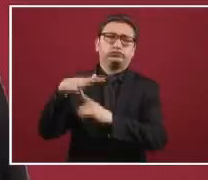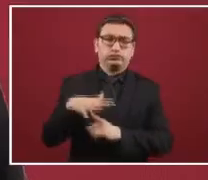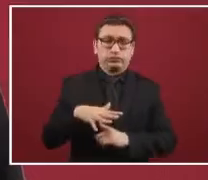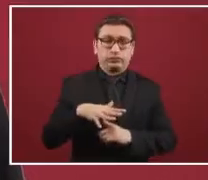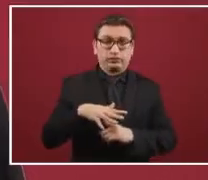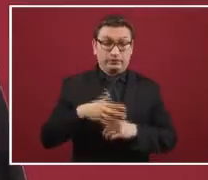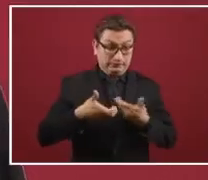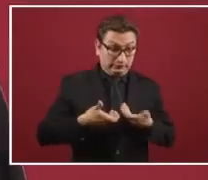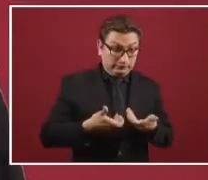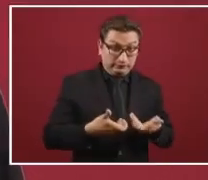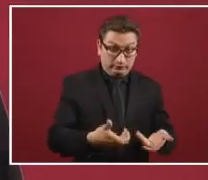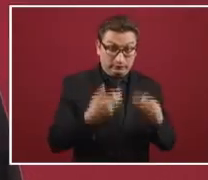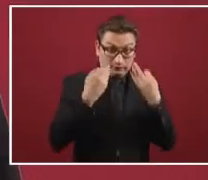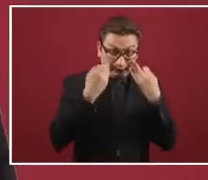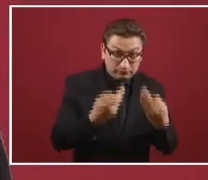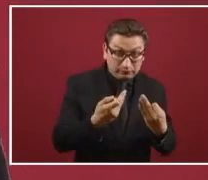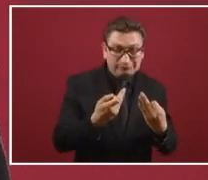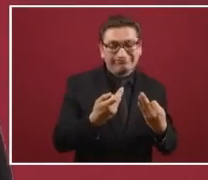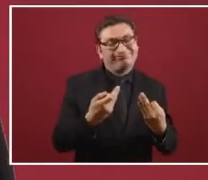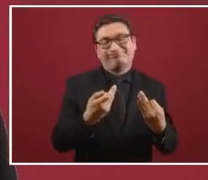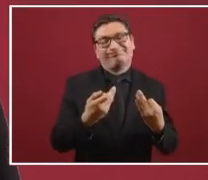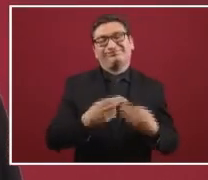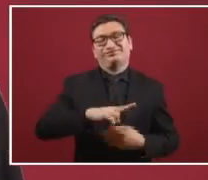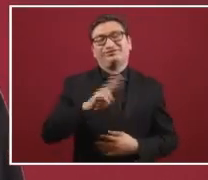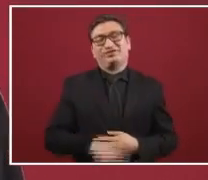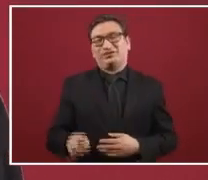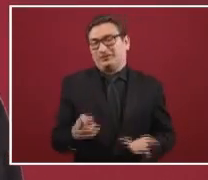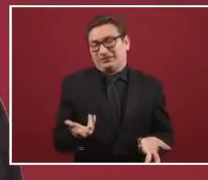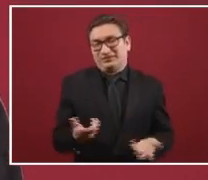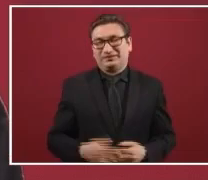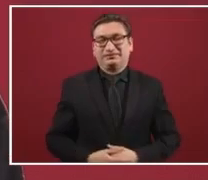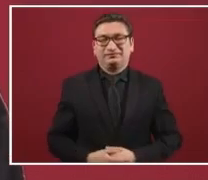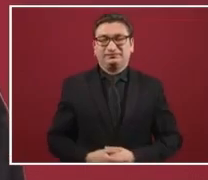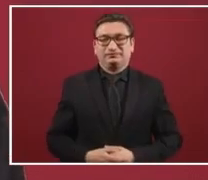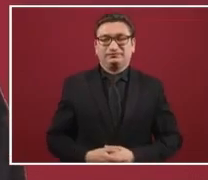daríamos cuenta de cómo están los caminos.